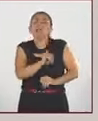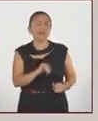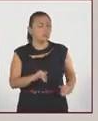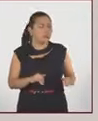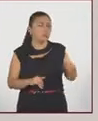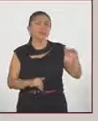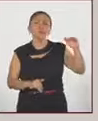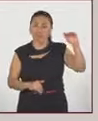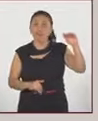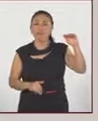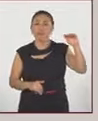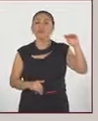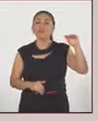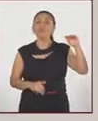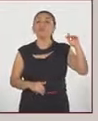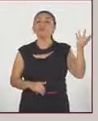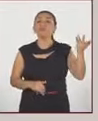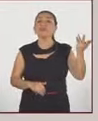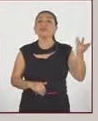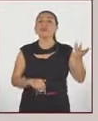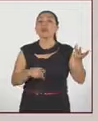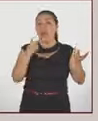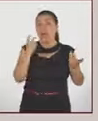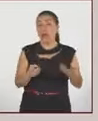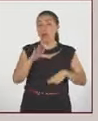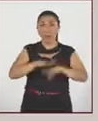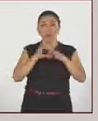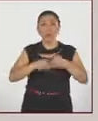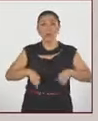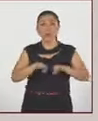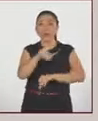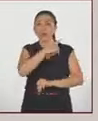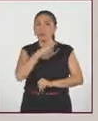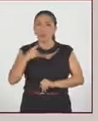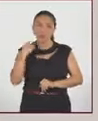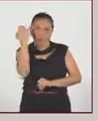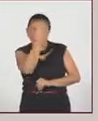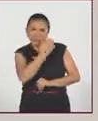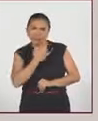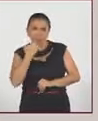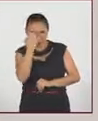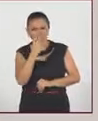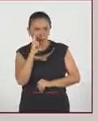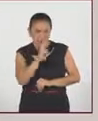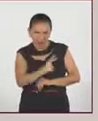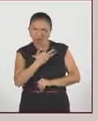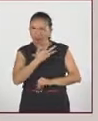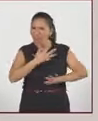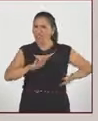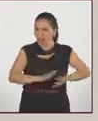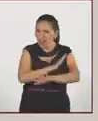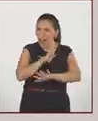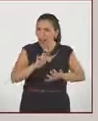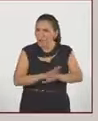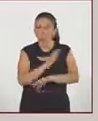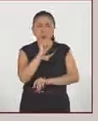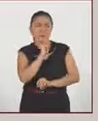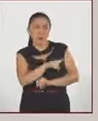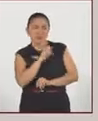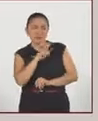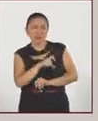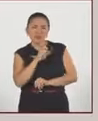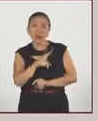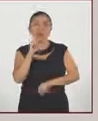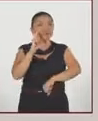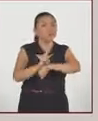Entonces aquí pues lo importante es observar, documentar los cambios, estar alertas, más que